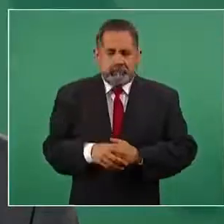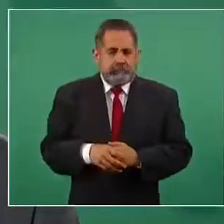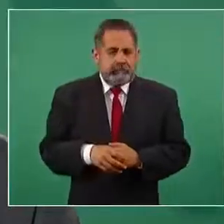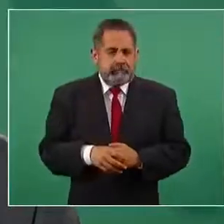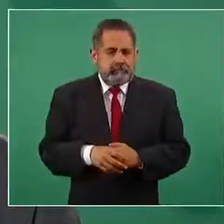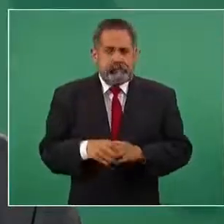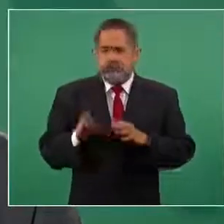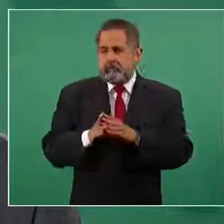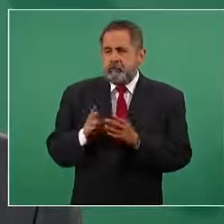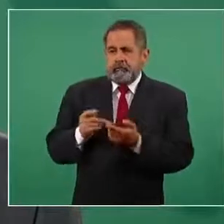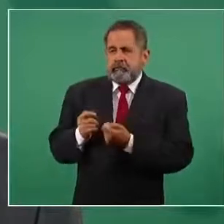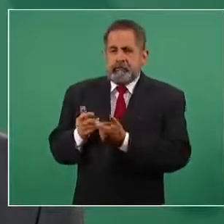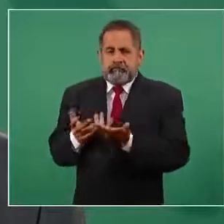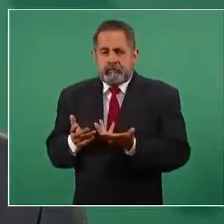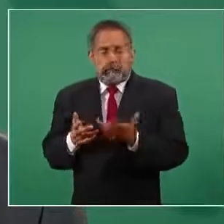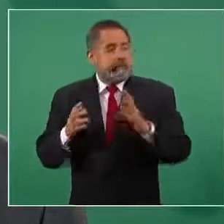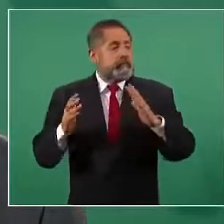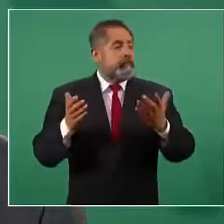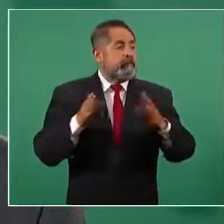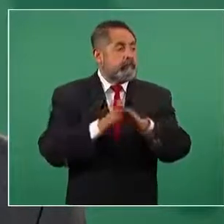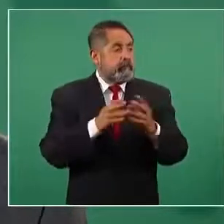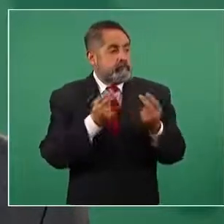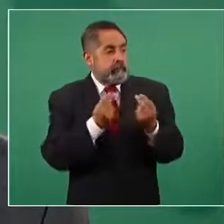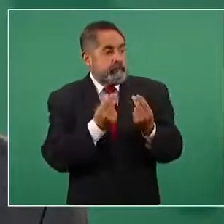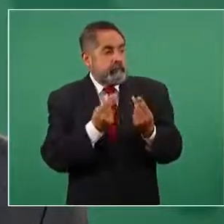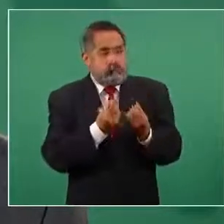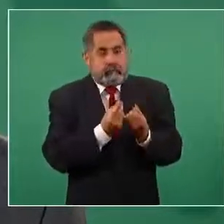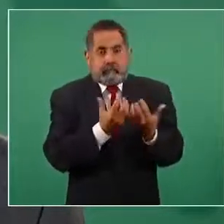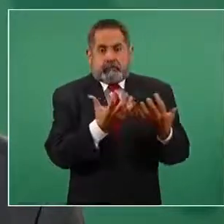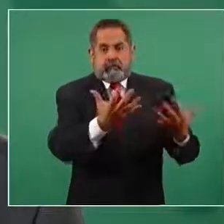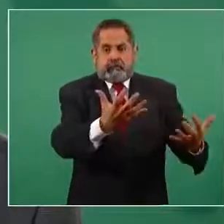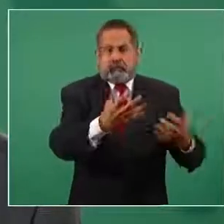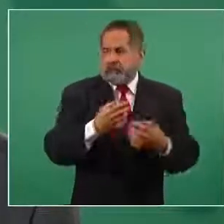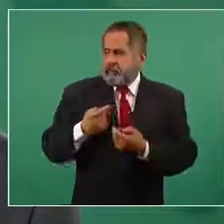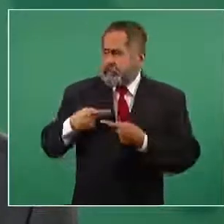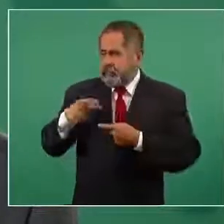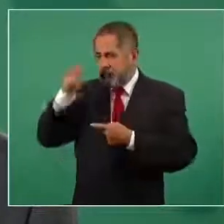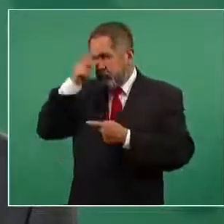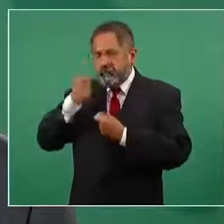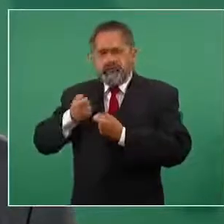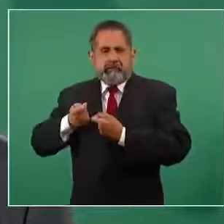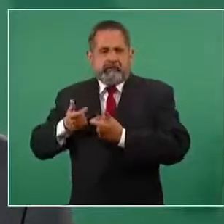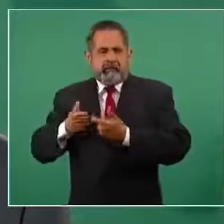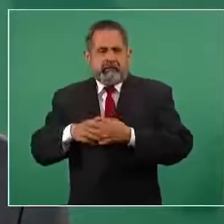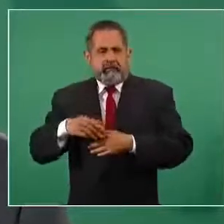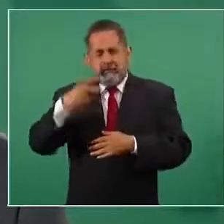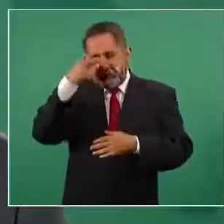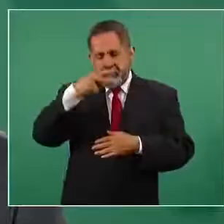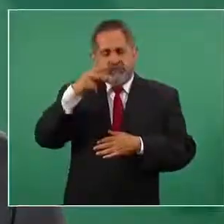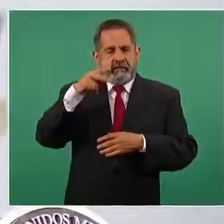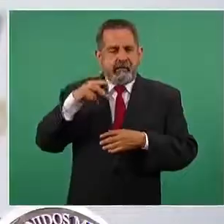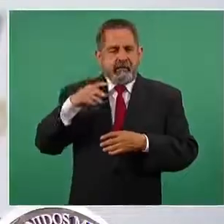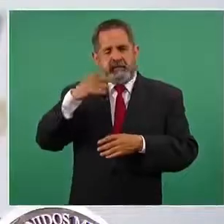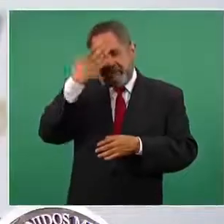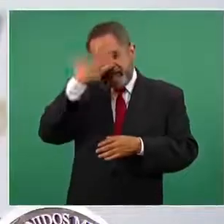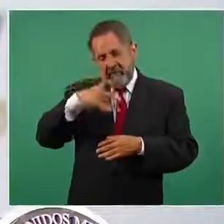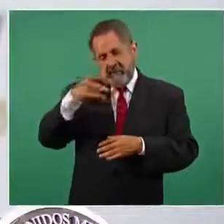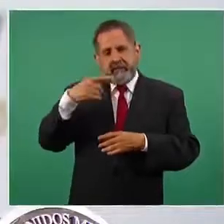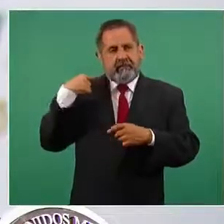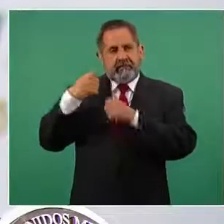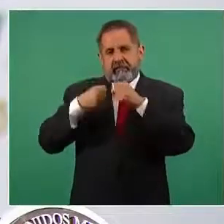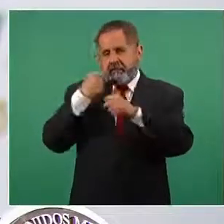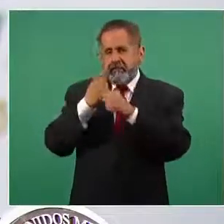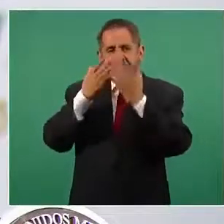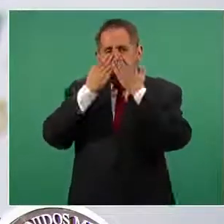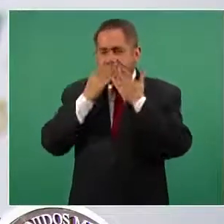es limitada cuando se compara con la necesidad, que es mayúscula. En México tenemos históricamente un déficit de